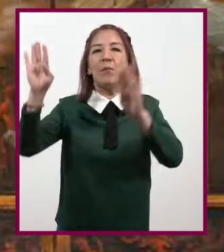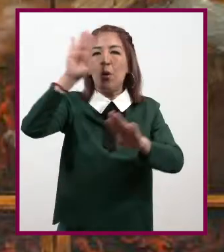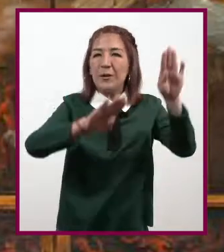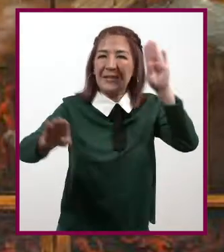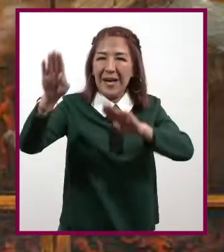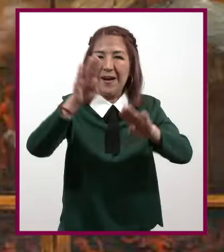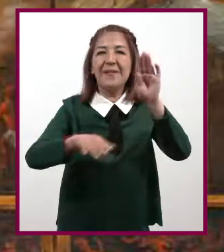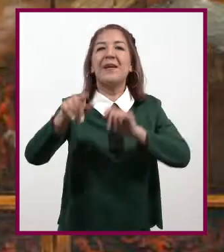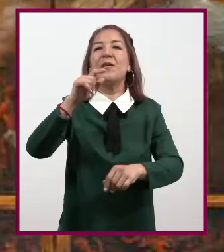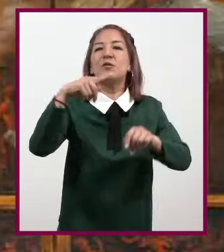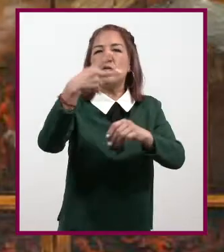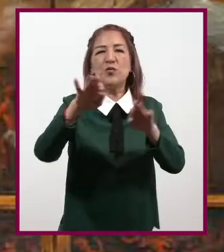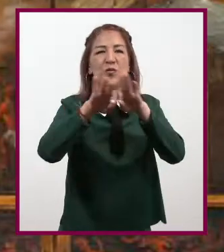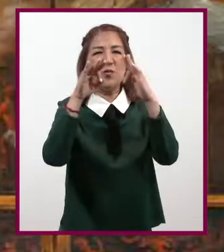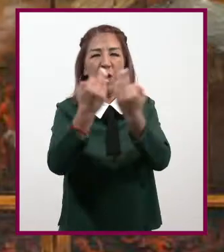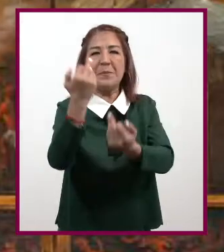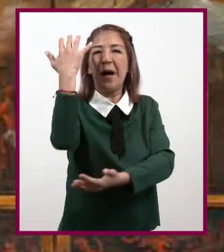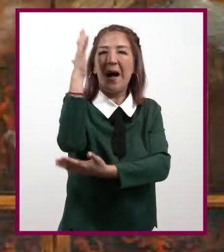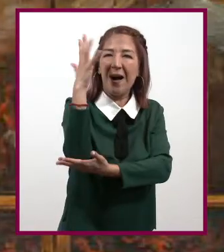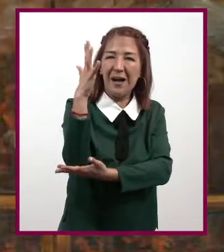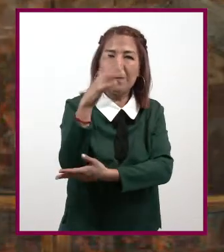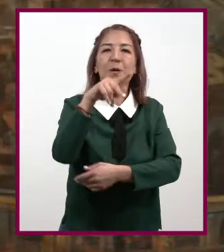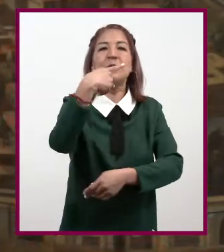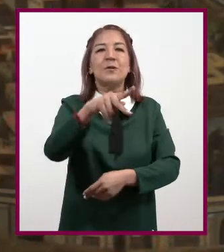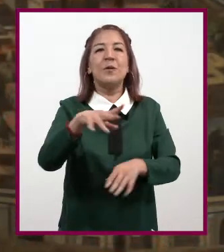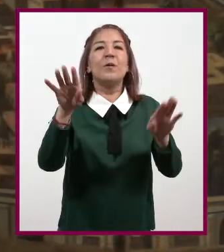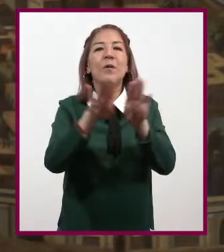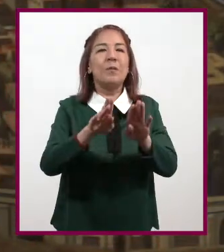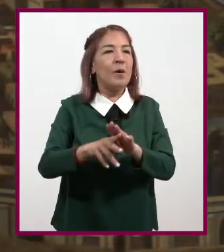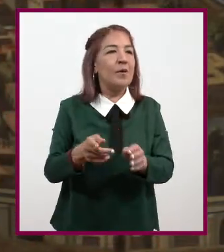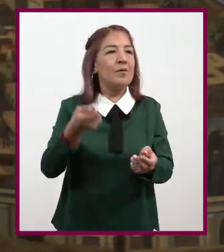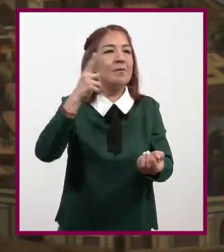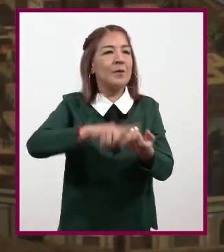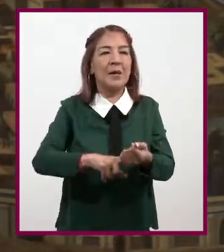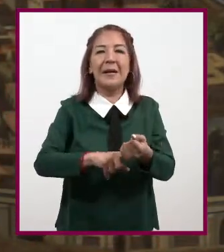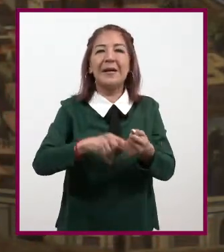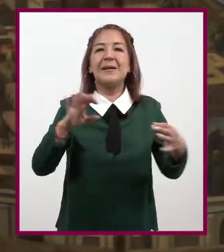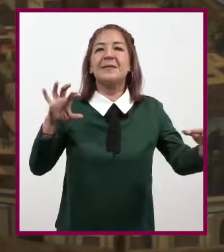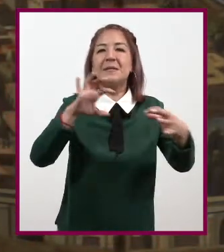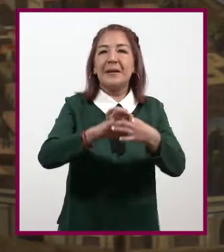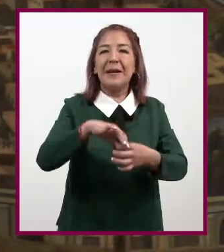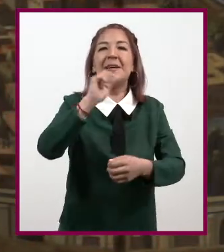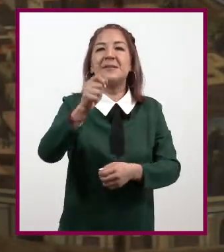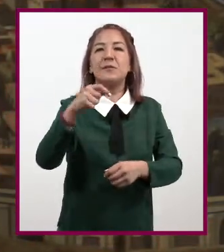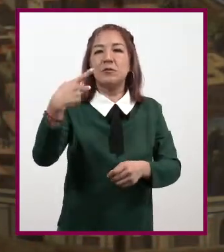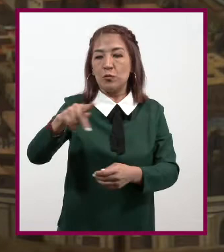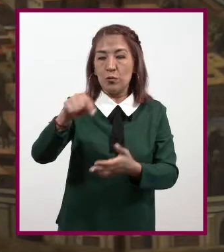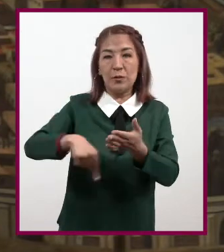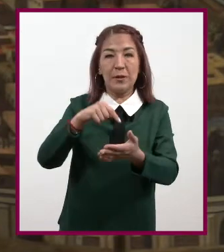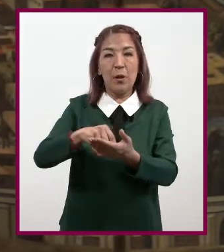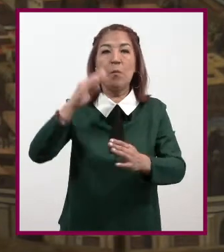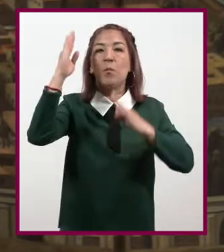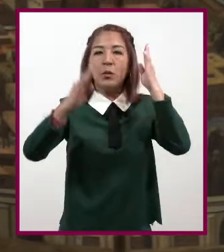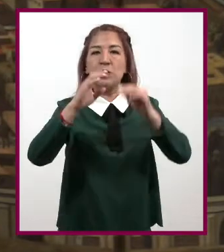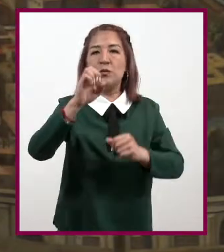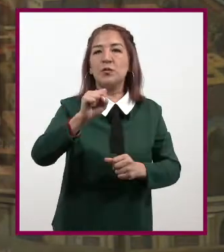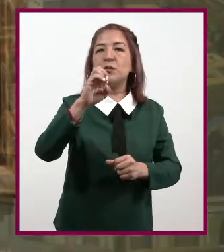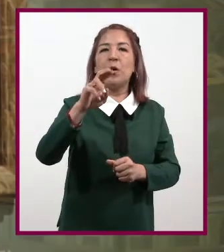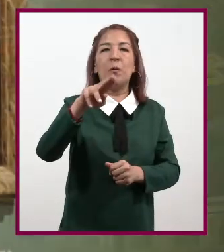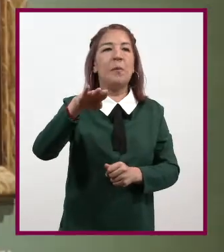forma de los árboles, y que también guarda una estrecha relación con una obra dentro de Museo Sumaya como lo